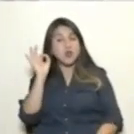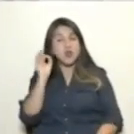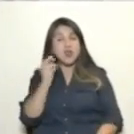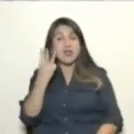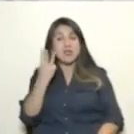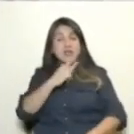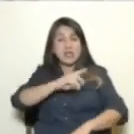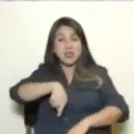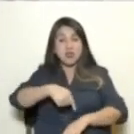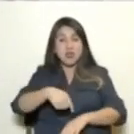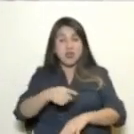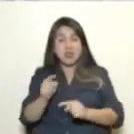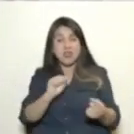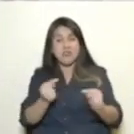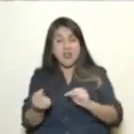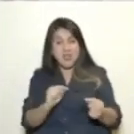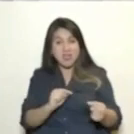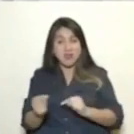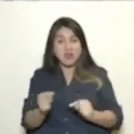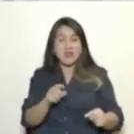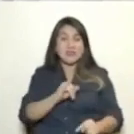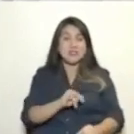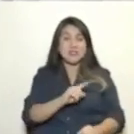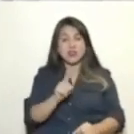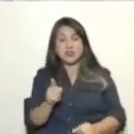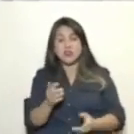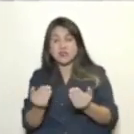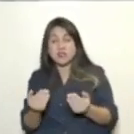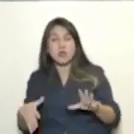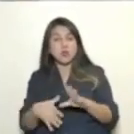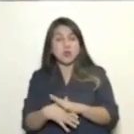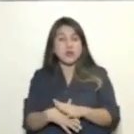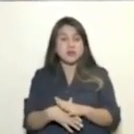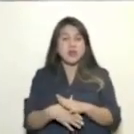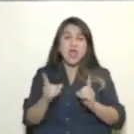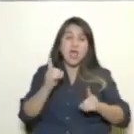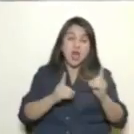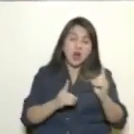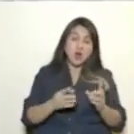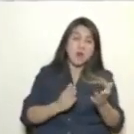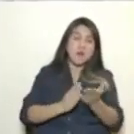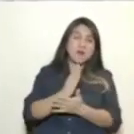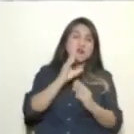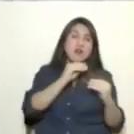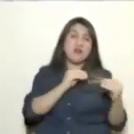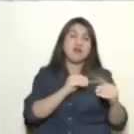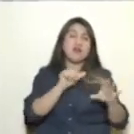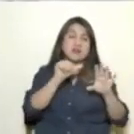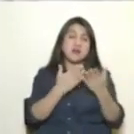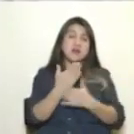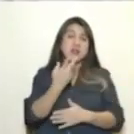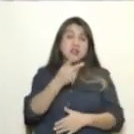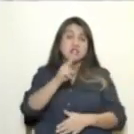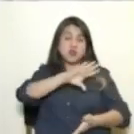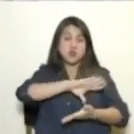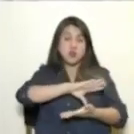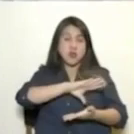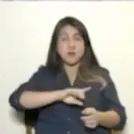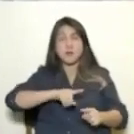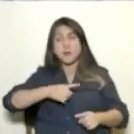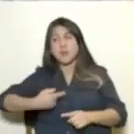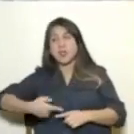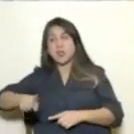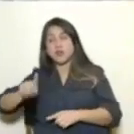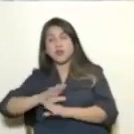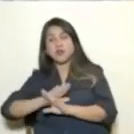en 3 horas de debate, discutieron sin necesidad de juntarse, y cada uno, claro, comenzó a hablar a las 6 de la mañana en su país, y el otro